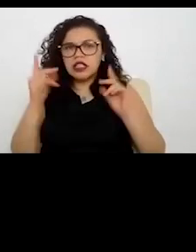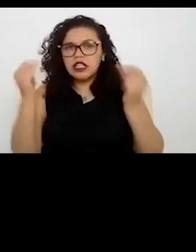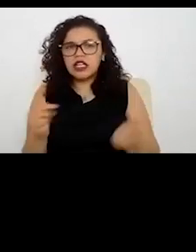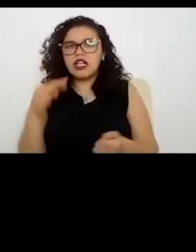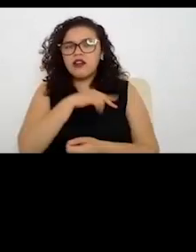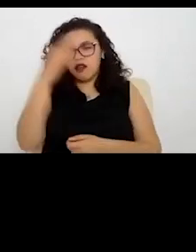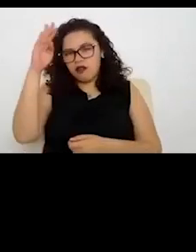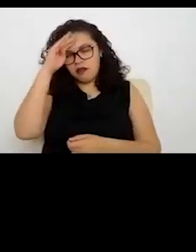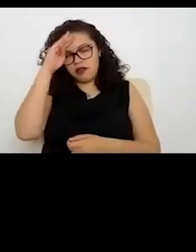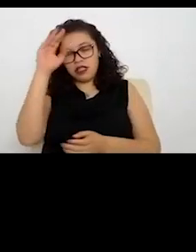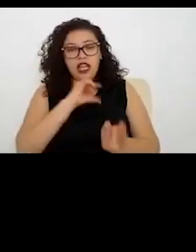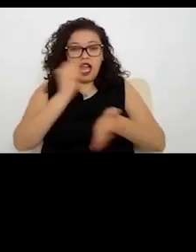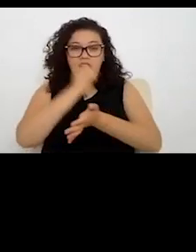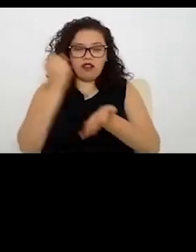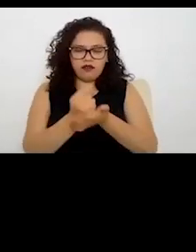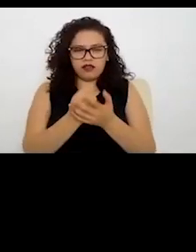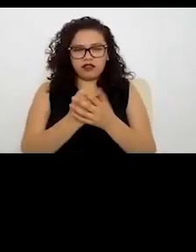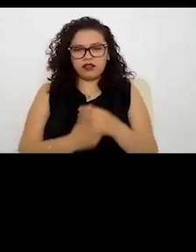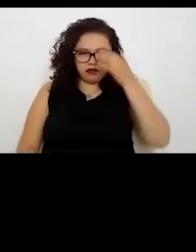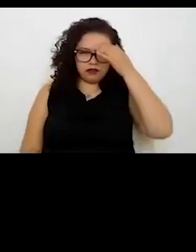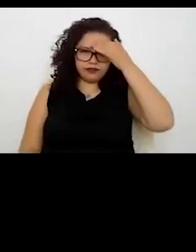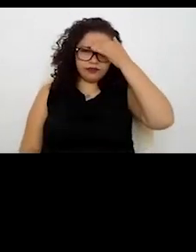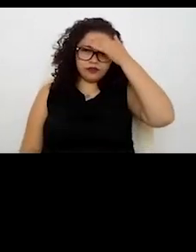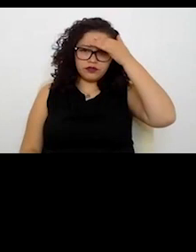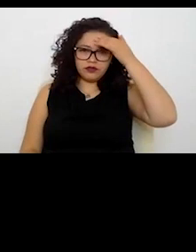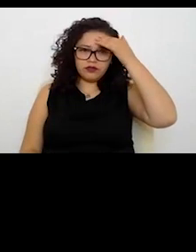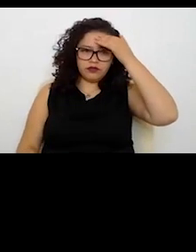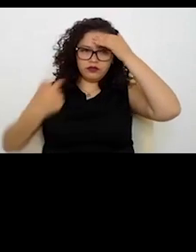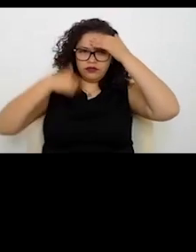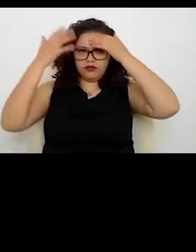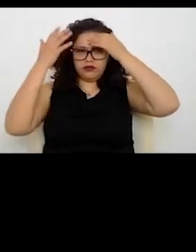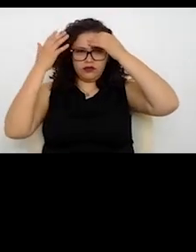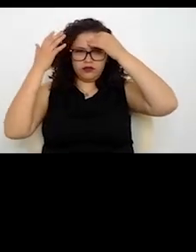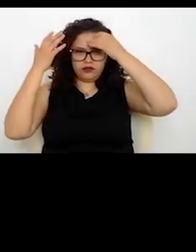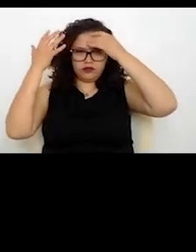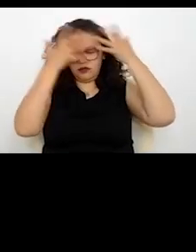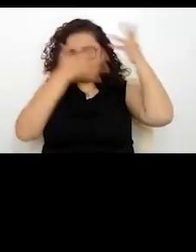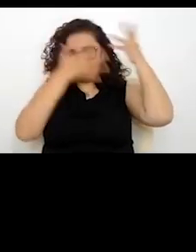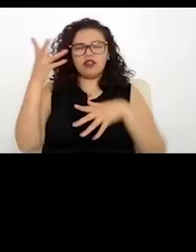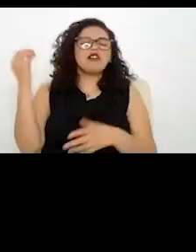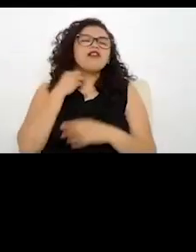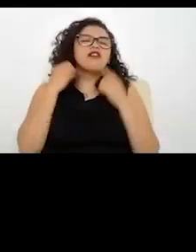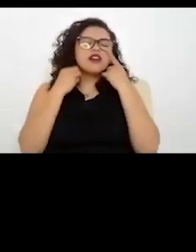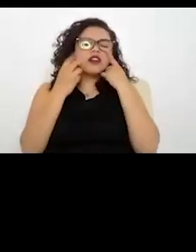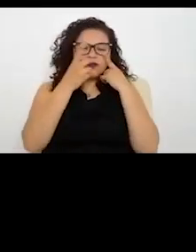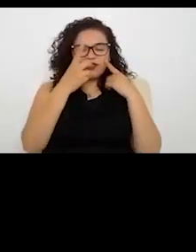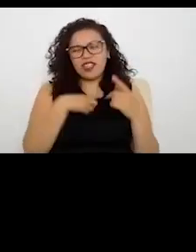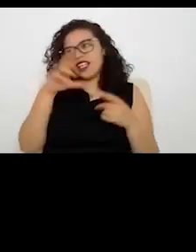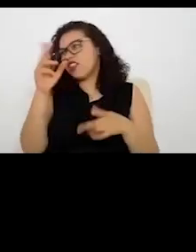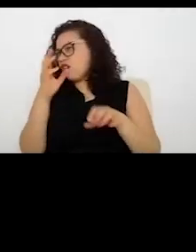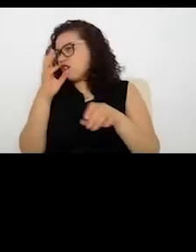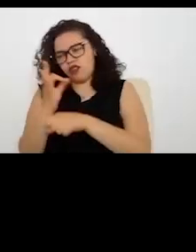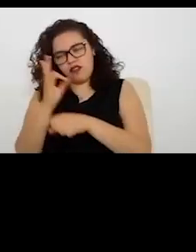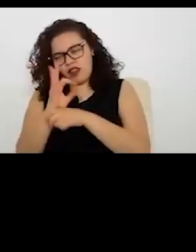pensábamos que estábamos obligados. Entonces, ahí es donde yo me confundí un poco y sí algún abogado nos decía, no, es que todavía no entra en